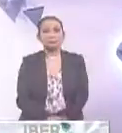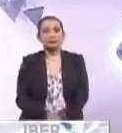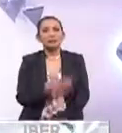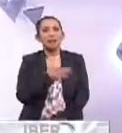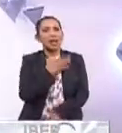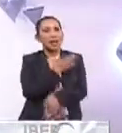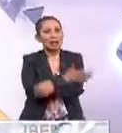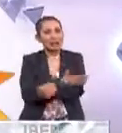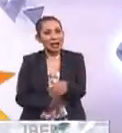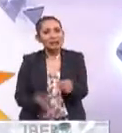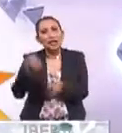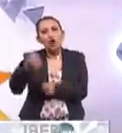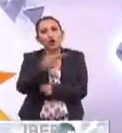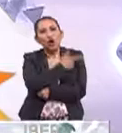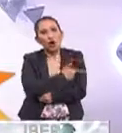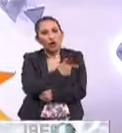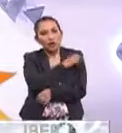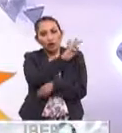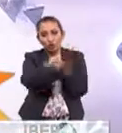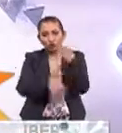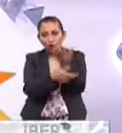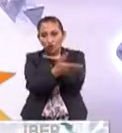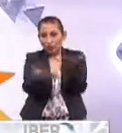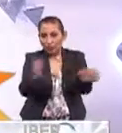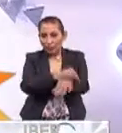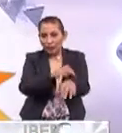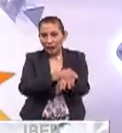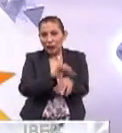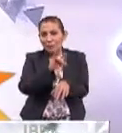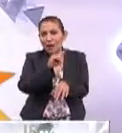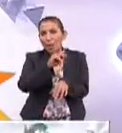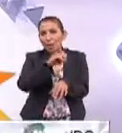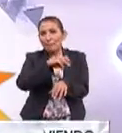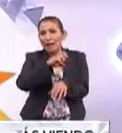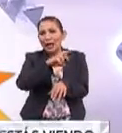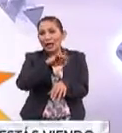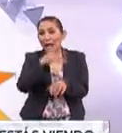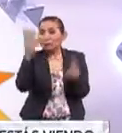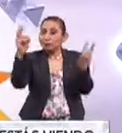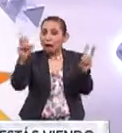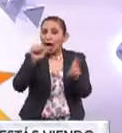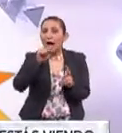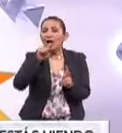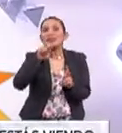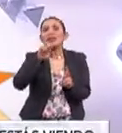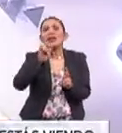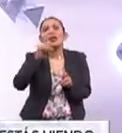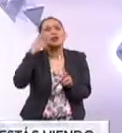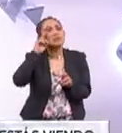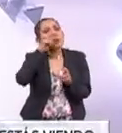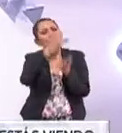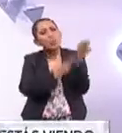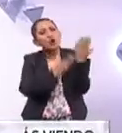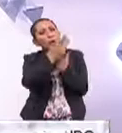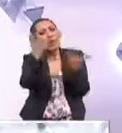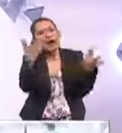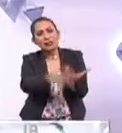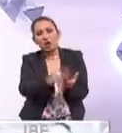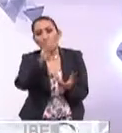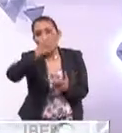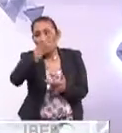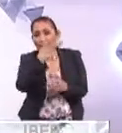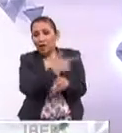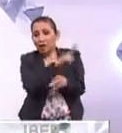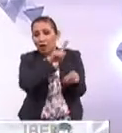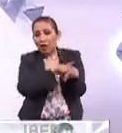Muy buena tarde. Saludo con gusto a todos nuestros amigos de Iberoamérica. En nuestra sección ATEI conoceremos los programas que lleva a cabo la